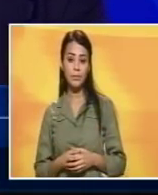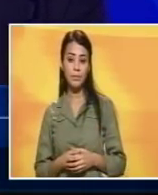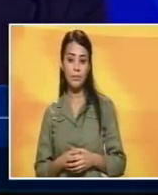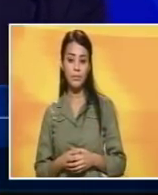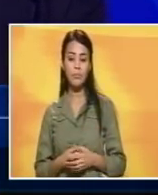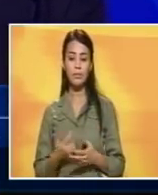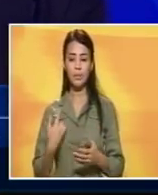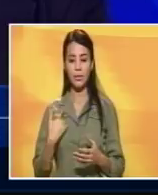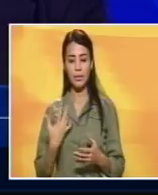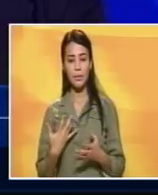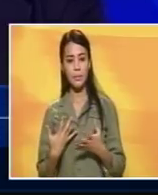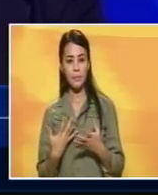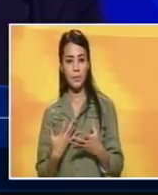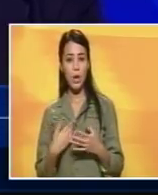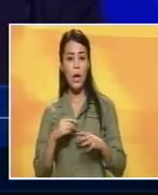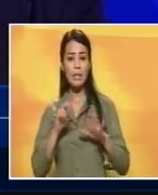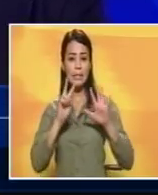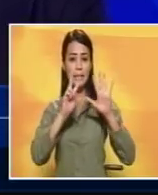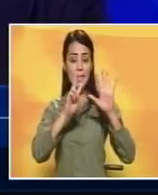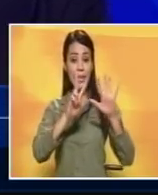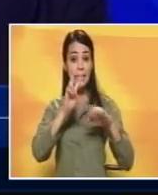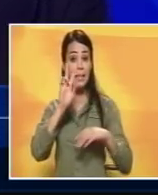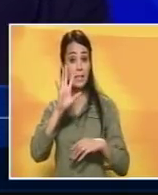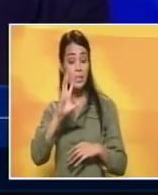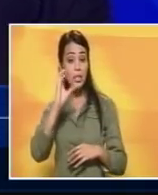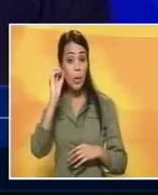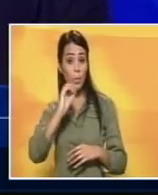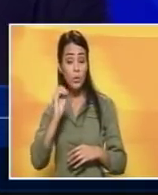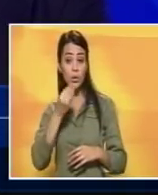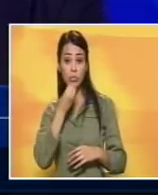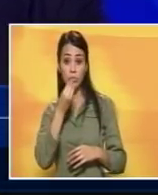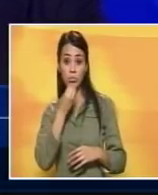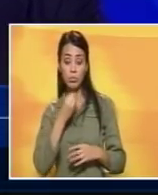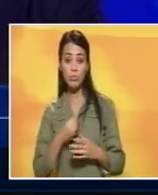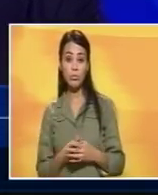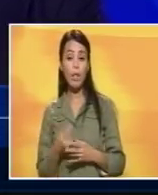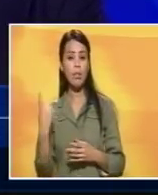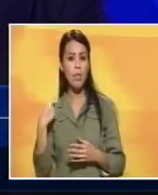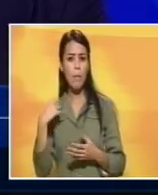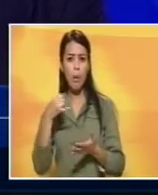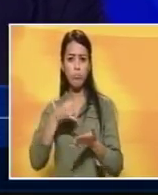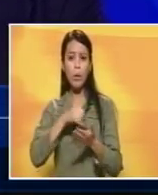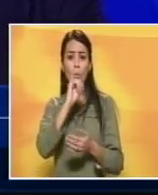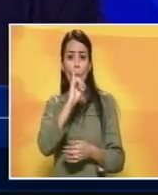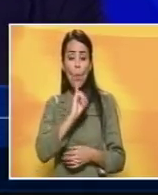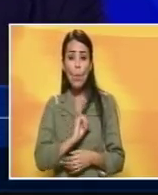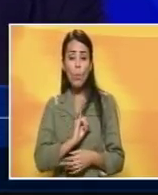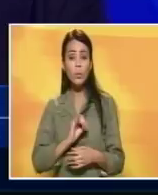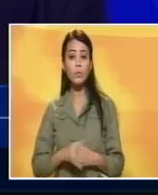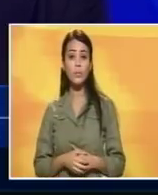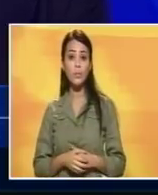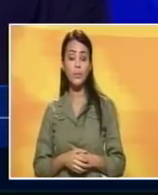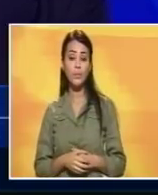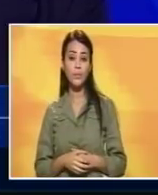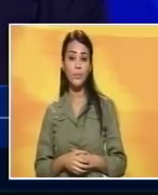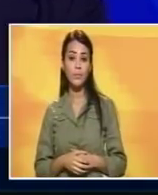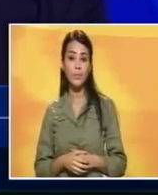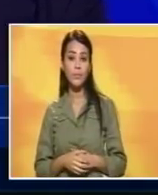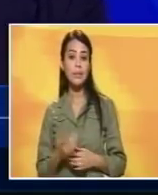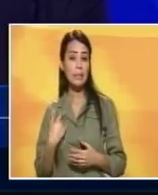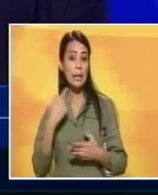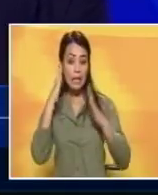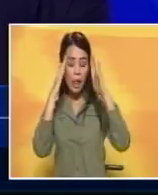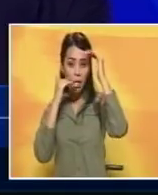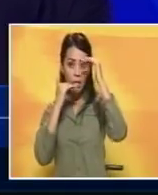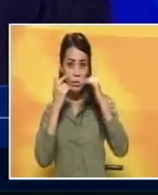Hemos descendido un 75% en el consumo. Por eso tenemos desnutrición. Ese es el alerta que hace Cáritas, ese es el